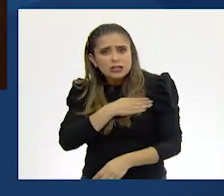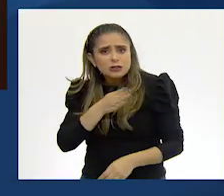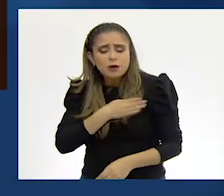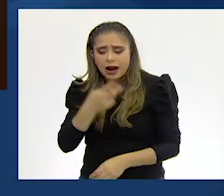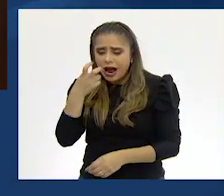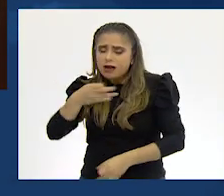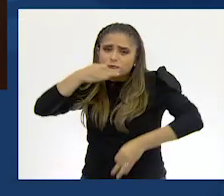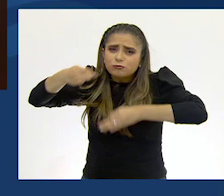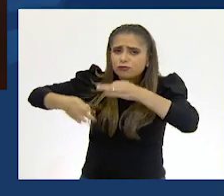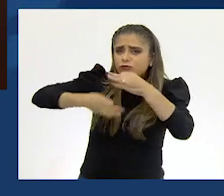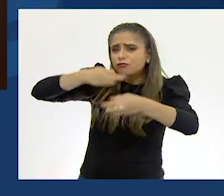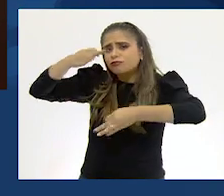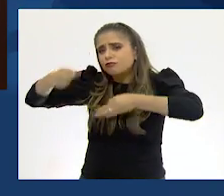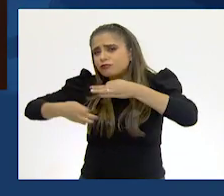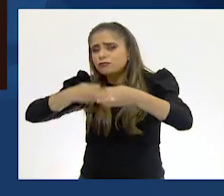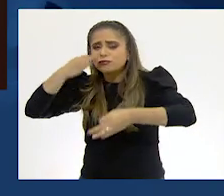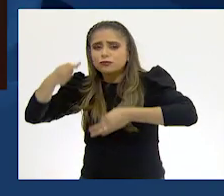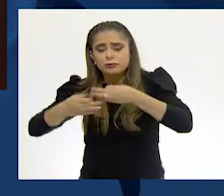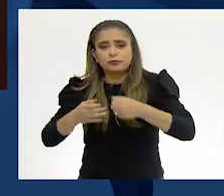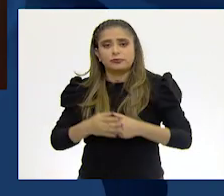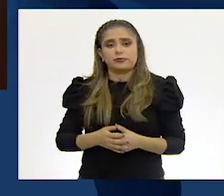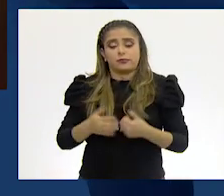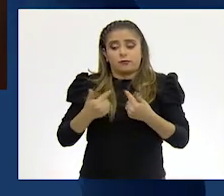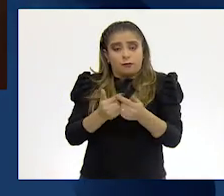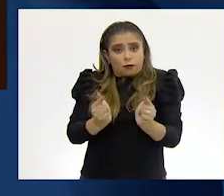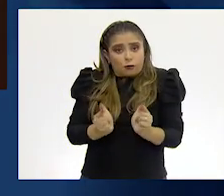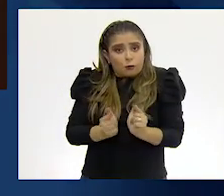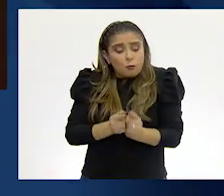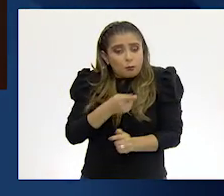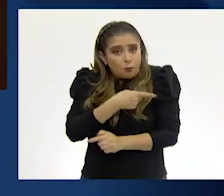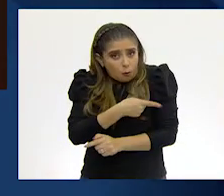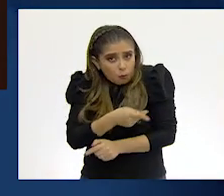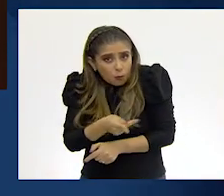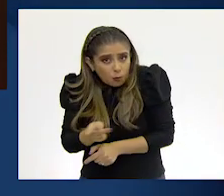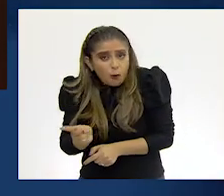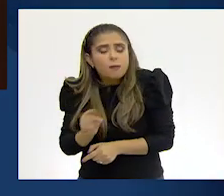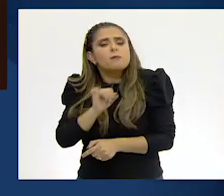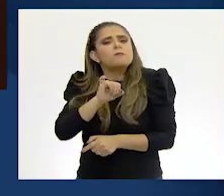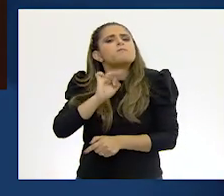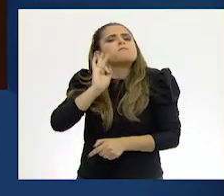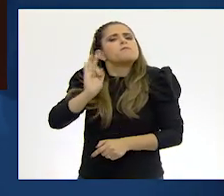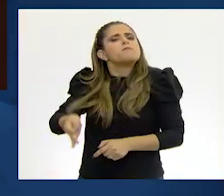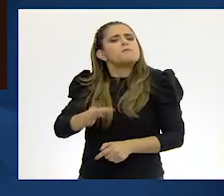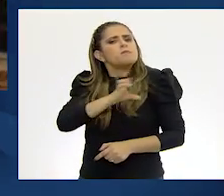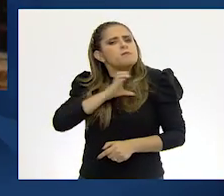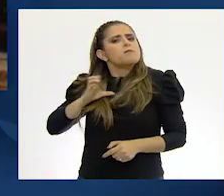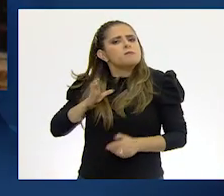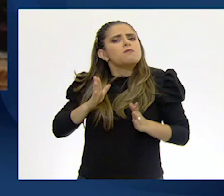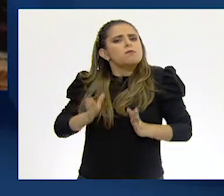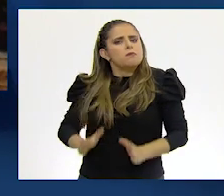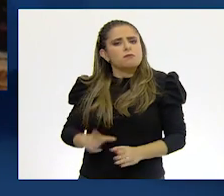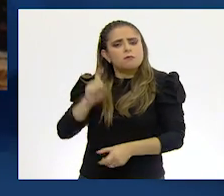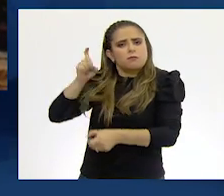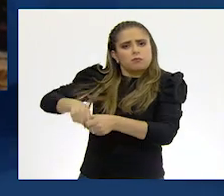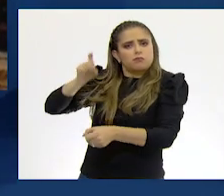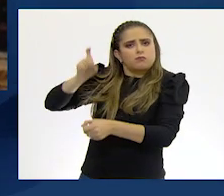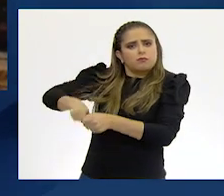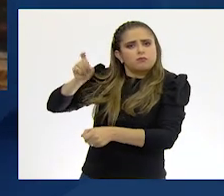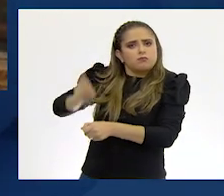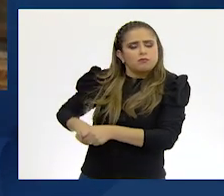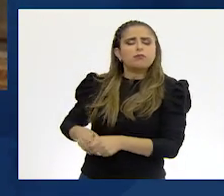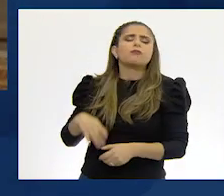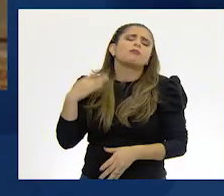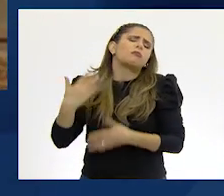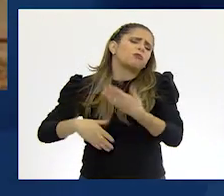En un inicio, solo los grupos más pobres se convirtieron al cristianismo. Pero con el paso